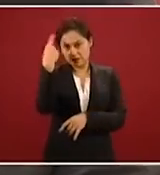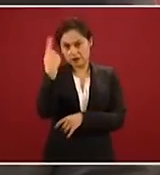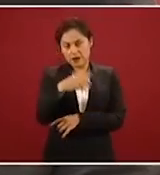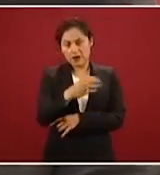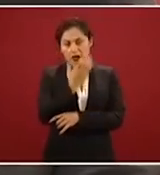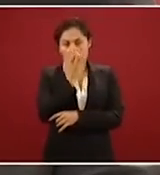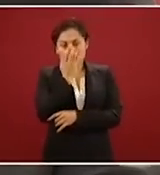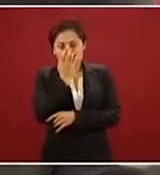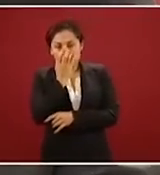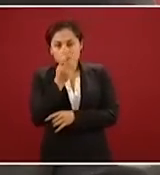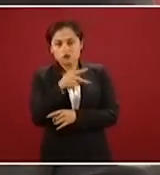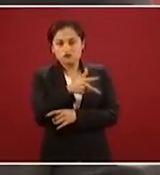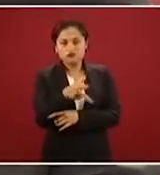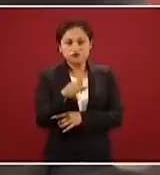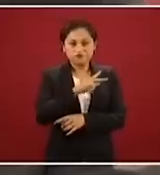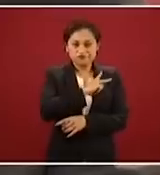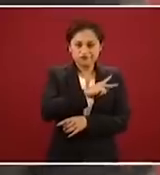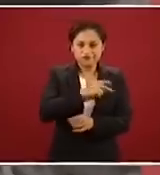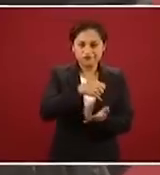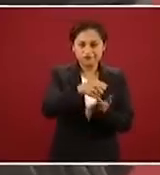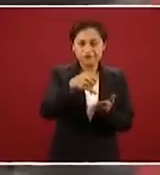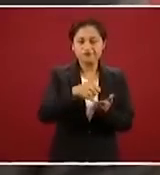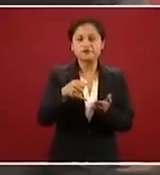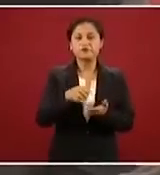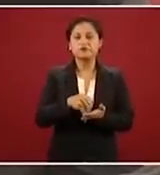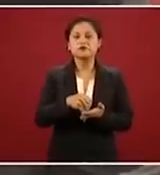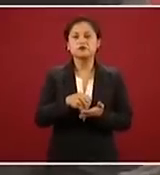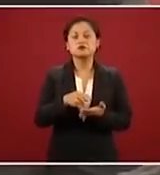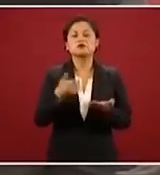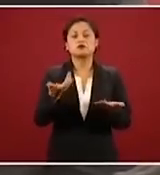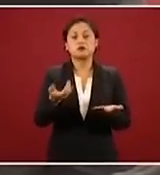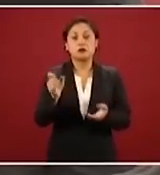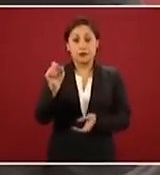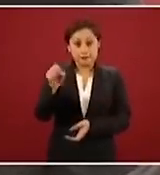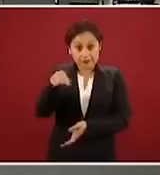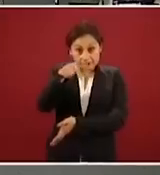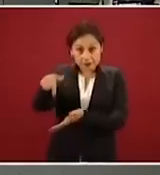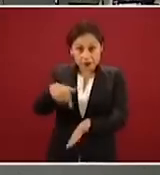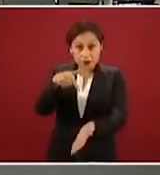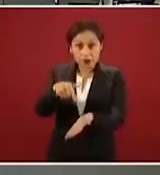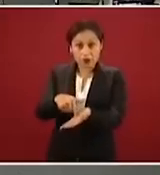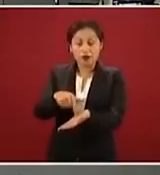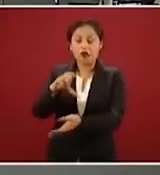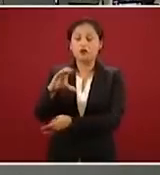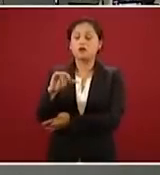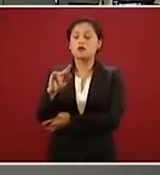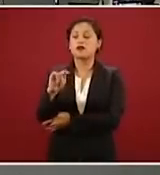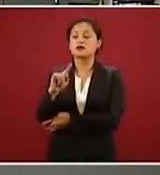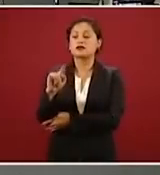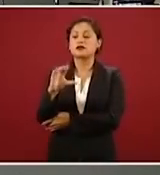en la misma zona, en Coatzacoalcos.